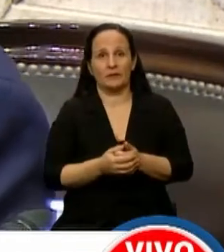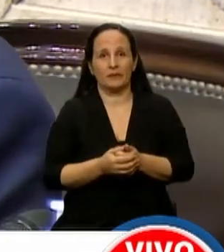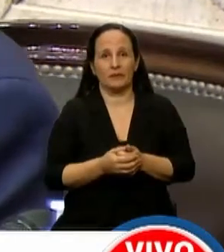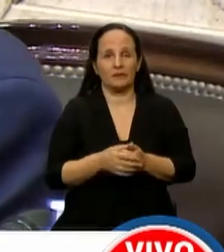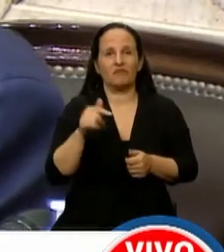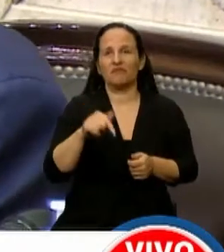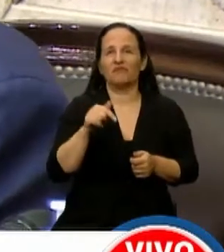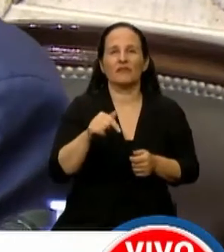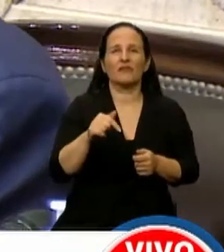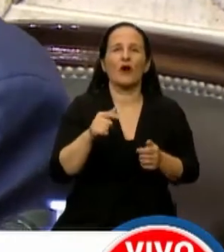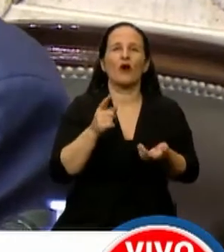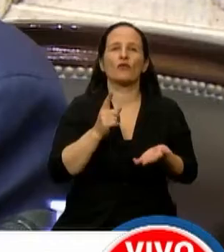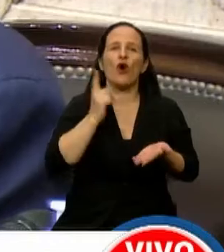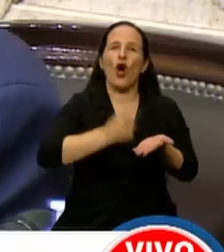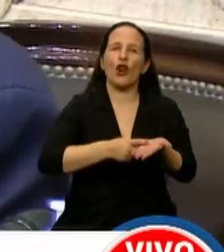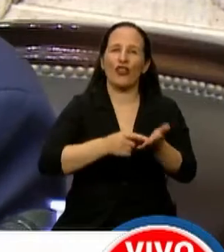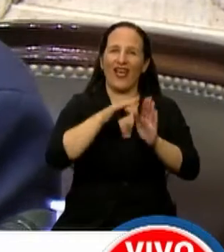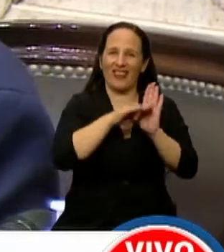estamos tratando el orden del día